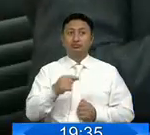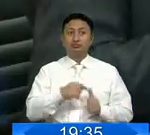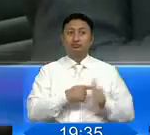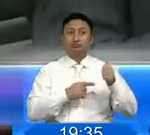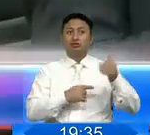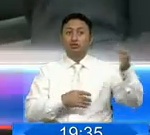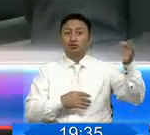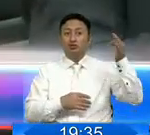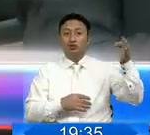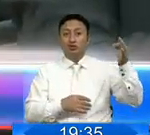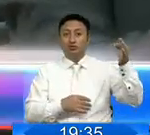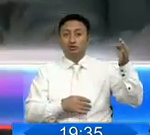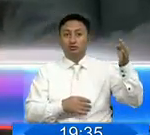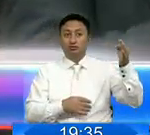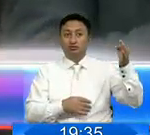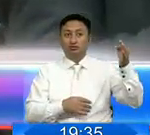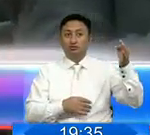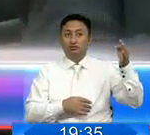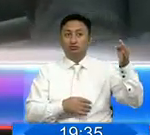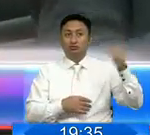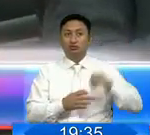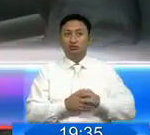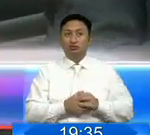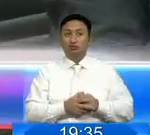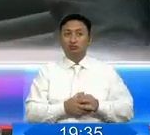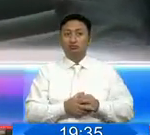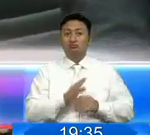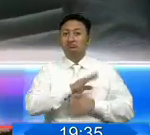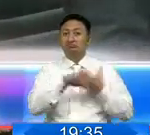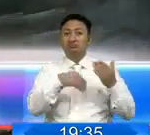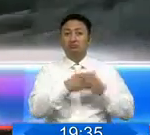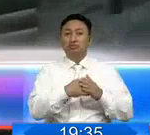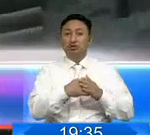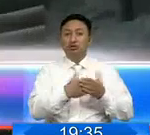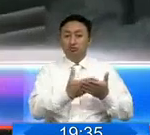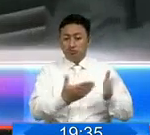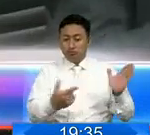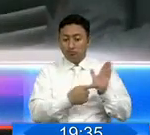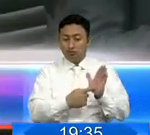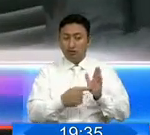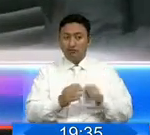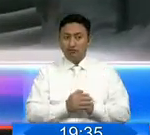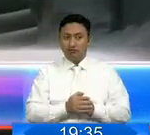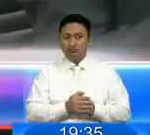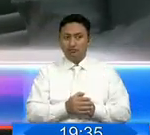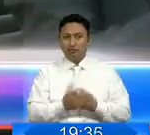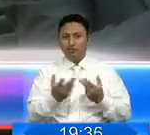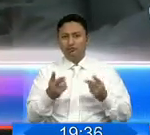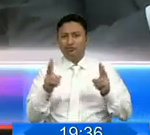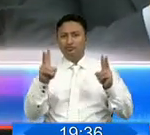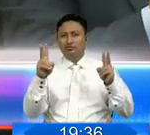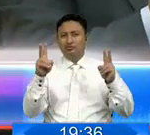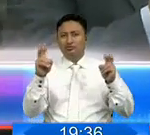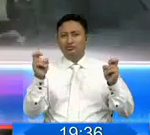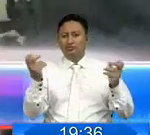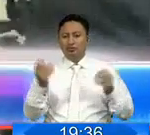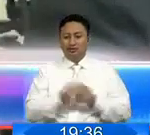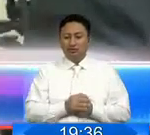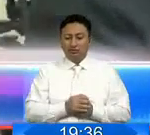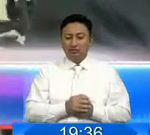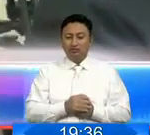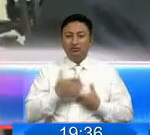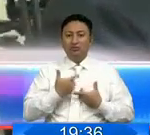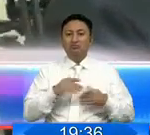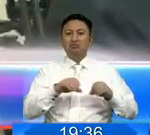documento que es una declaración juramentada, que tiene absolutamente todo. Sobre el tema tan elemental del título,